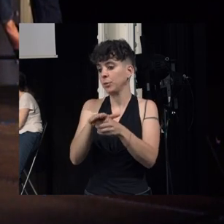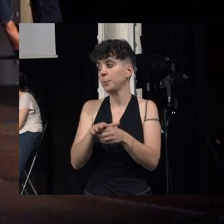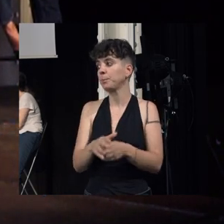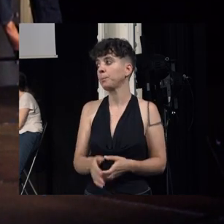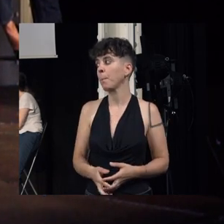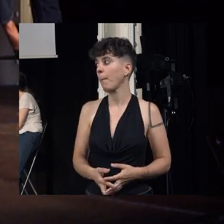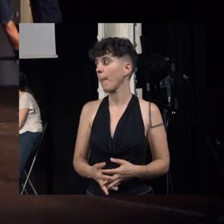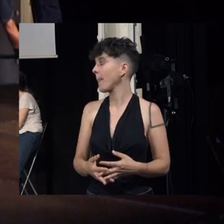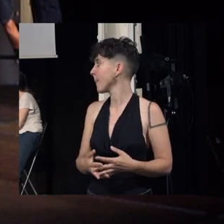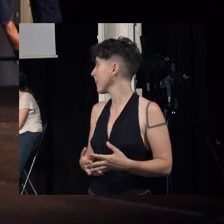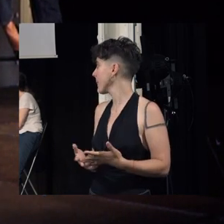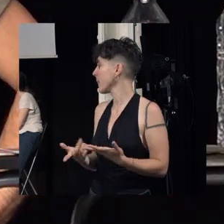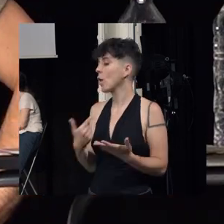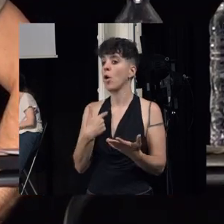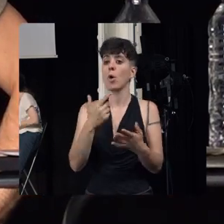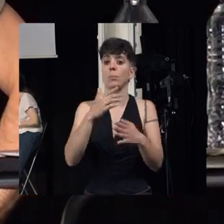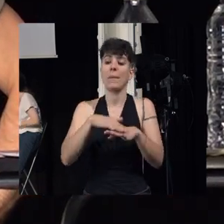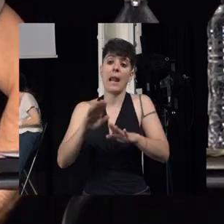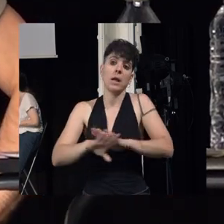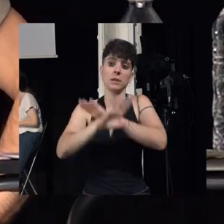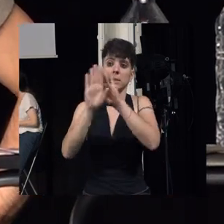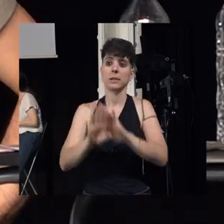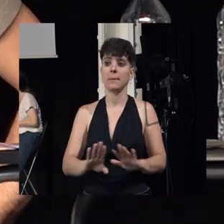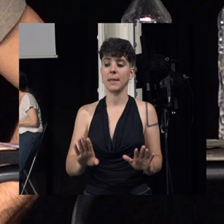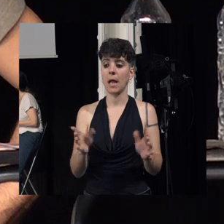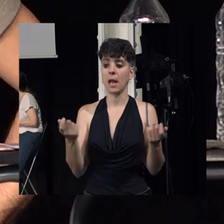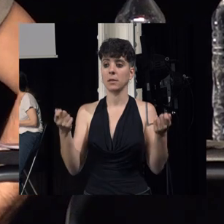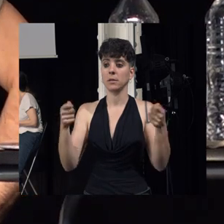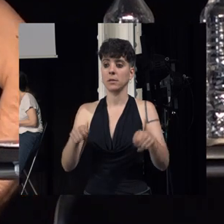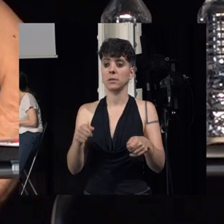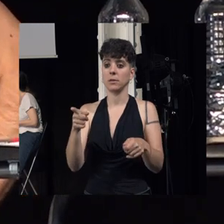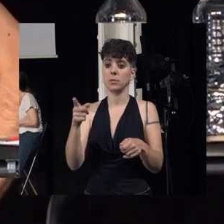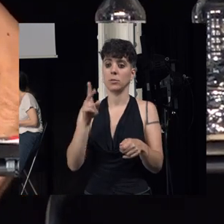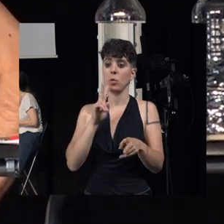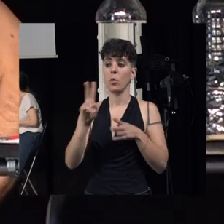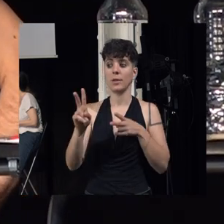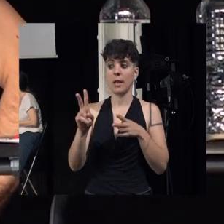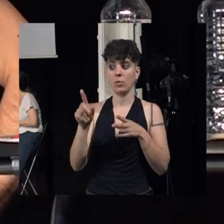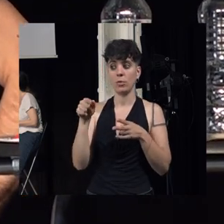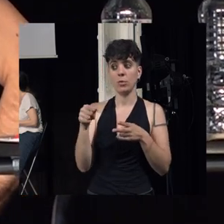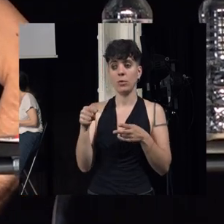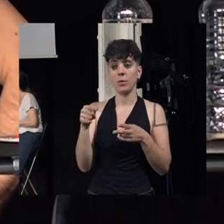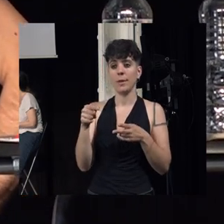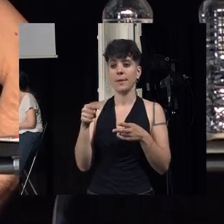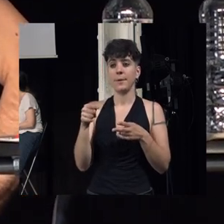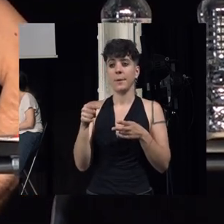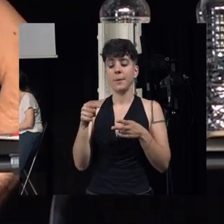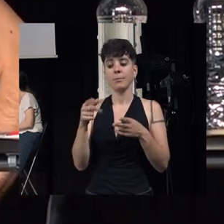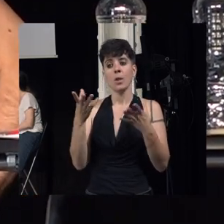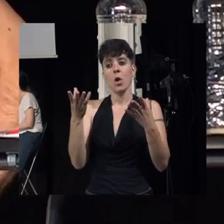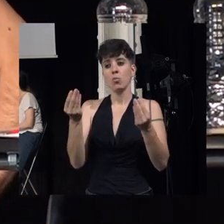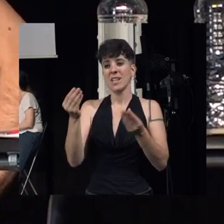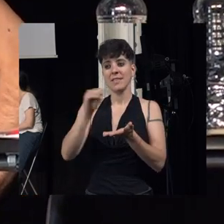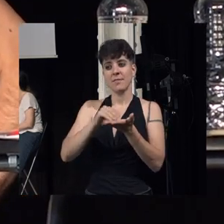Solo terminar con un pequeñito comentario. Sí es verdad que hay muchas veces, incluso